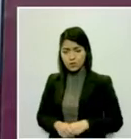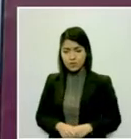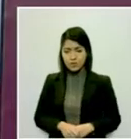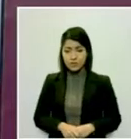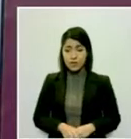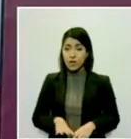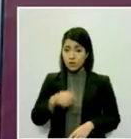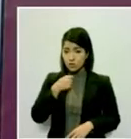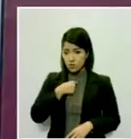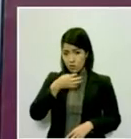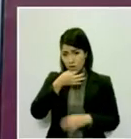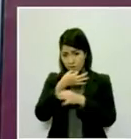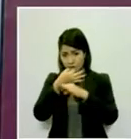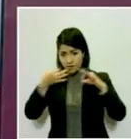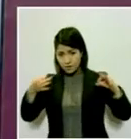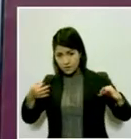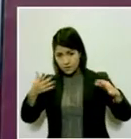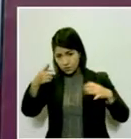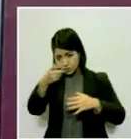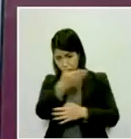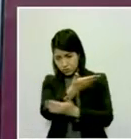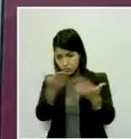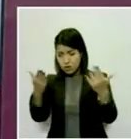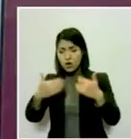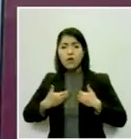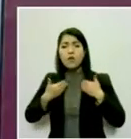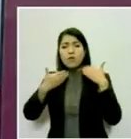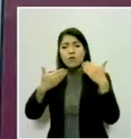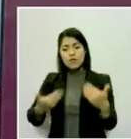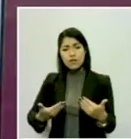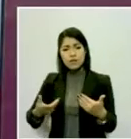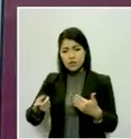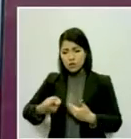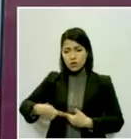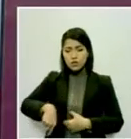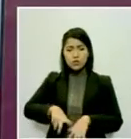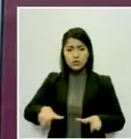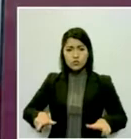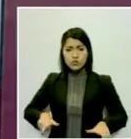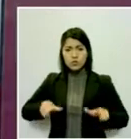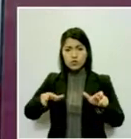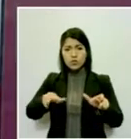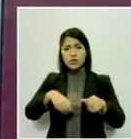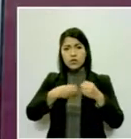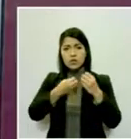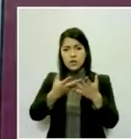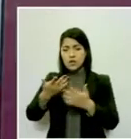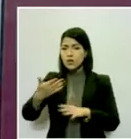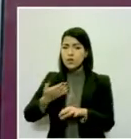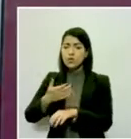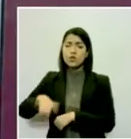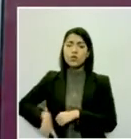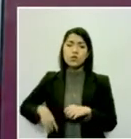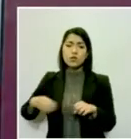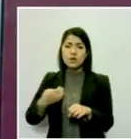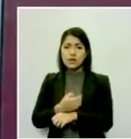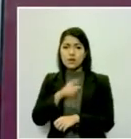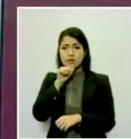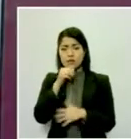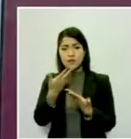tengan confianza en la seguridad que brinda el Estado, en la seguridad que